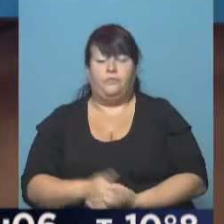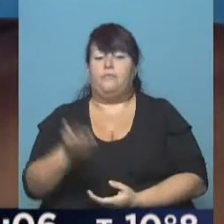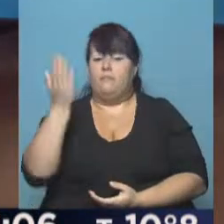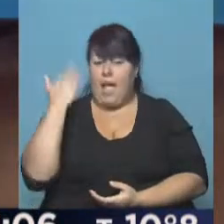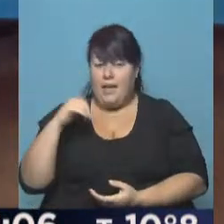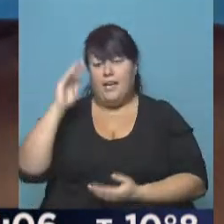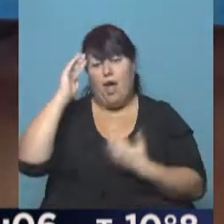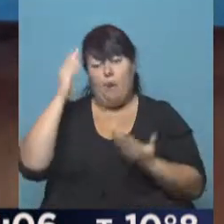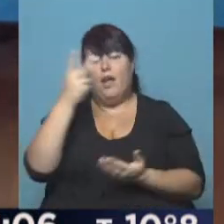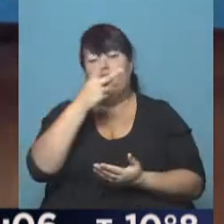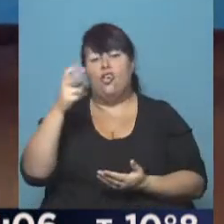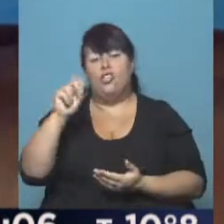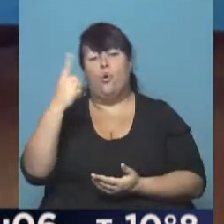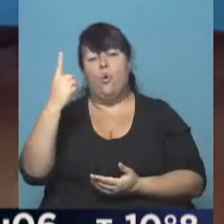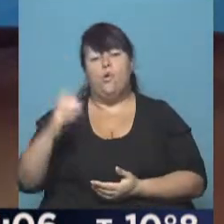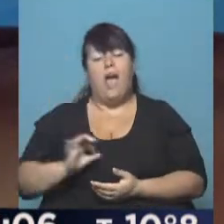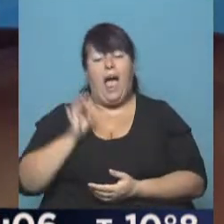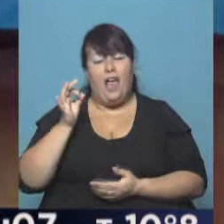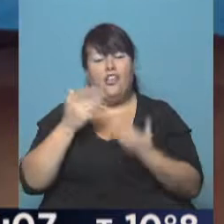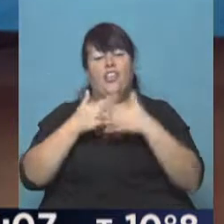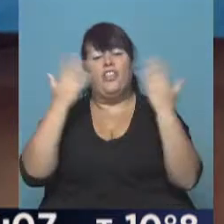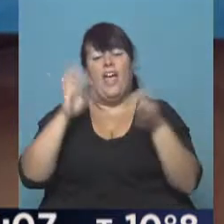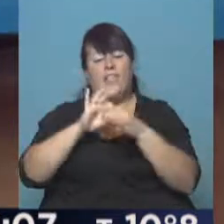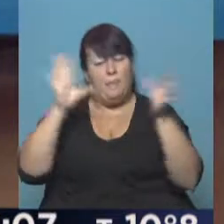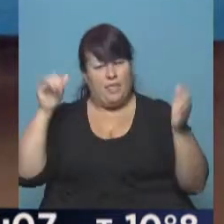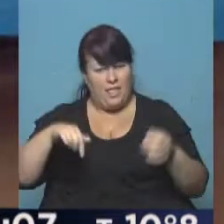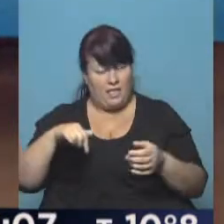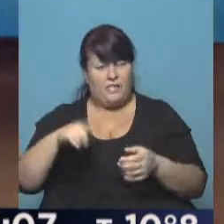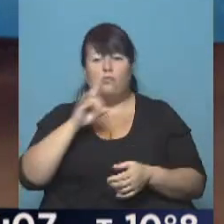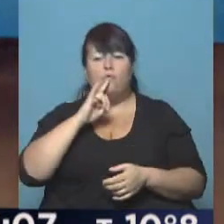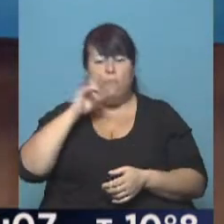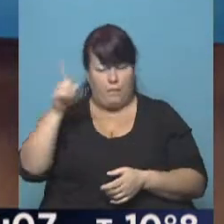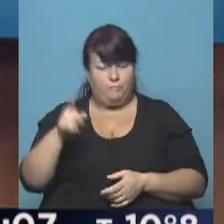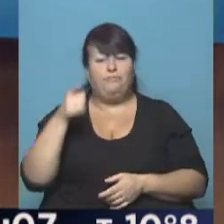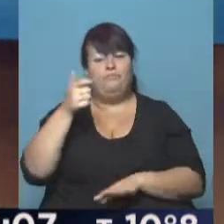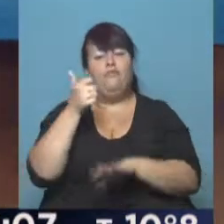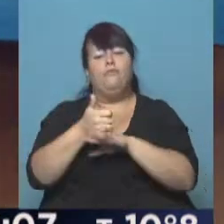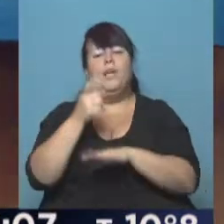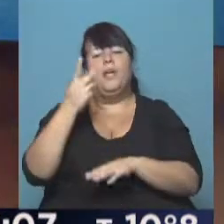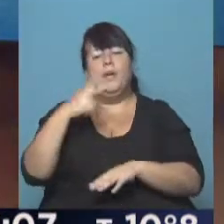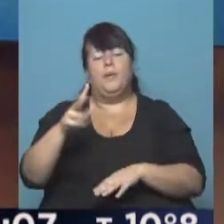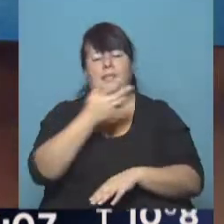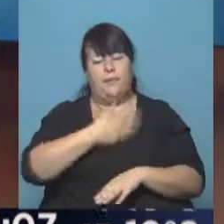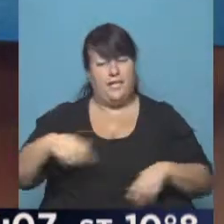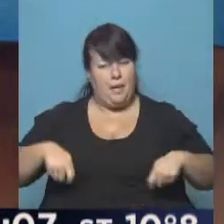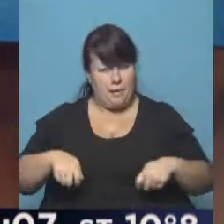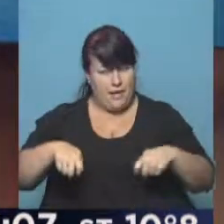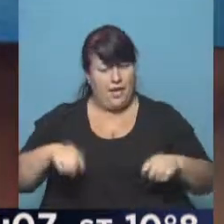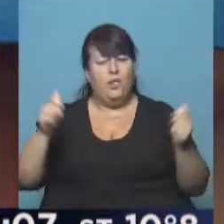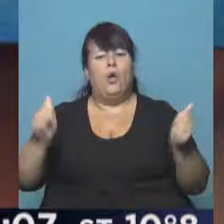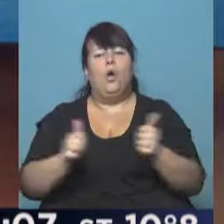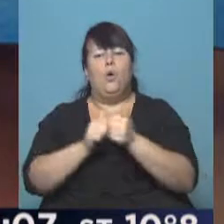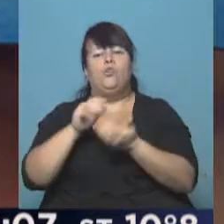Ayer se conmemoraron los 201 años de la declaración de la independencia en Tucumán. Allí estuvo la vicepresidenta Gabriela Michetti,